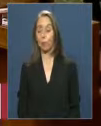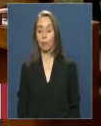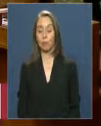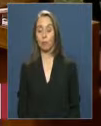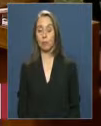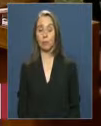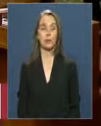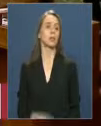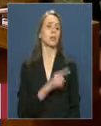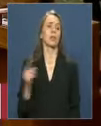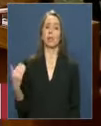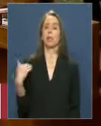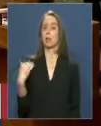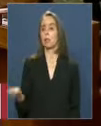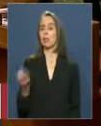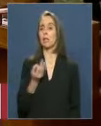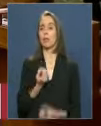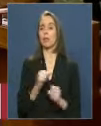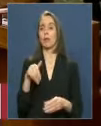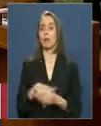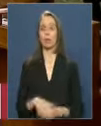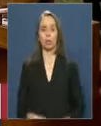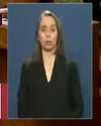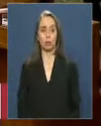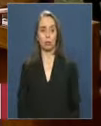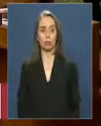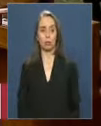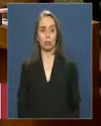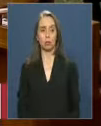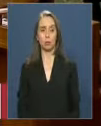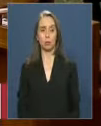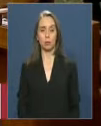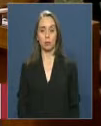Me dice que no puede votar. Sí, pero porque no está, está en otra. Ahora le va a tomar el voto